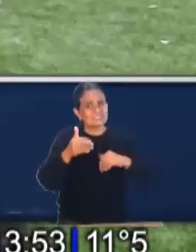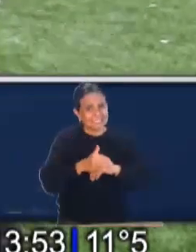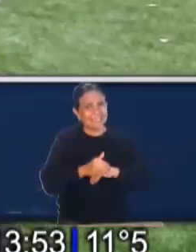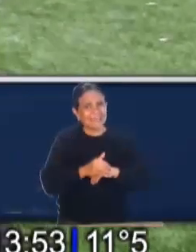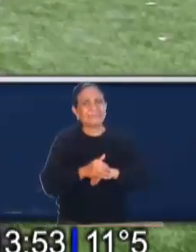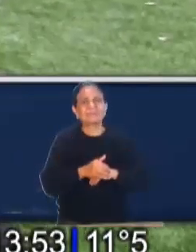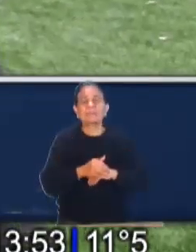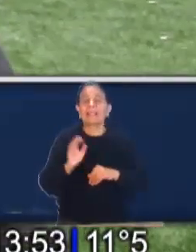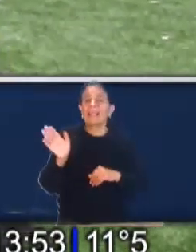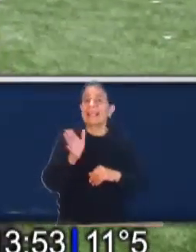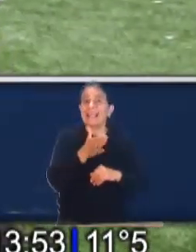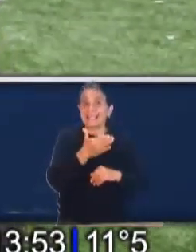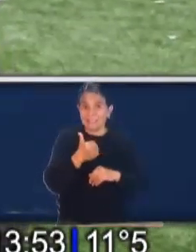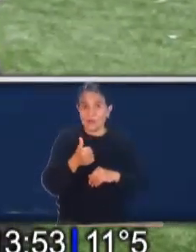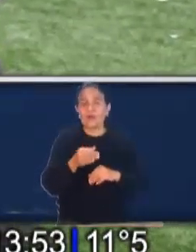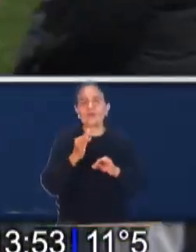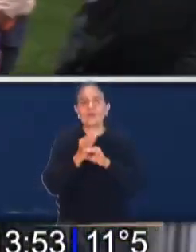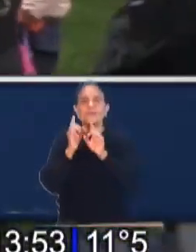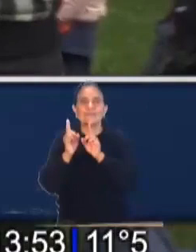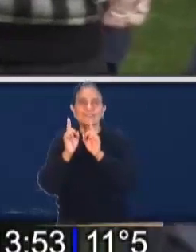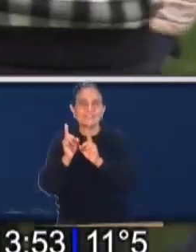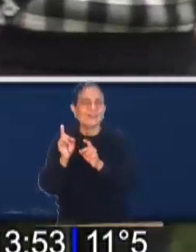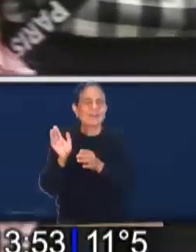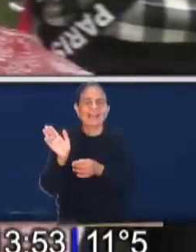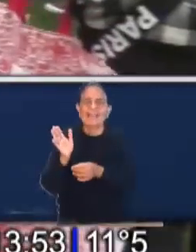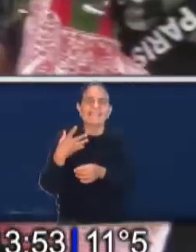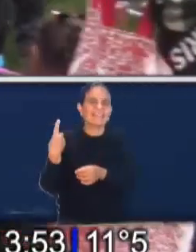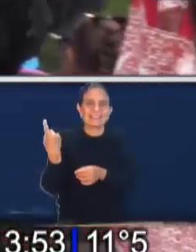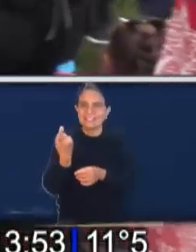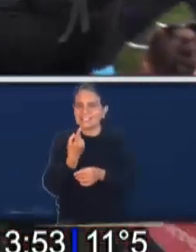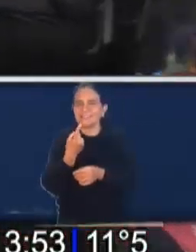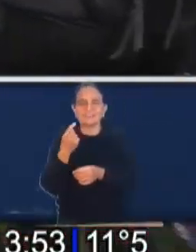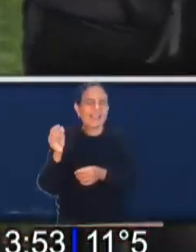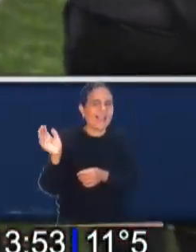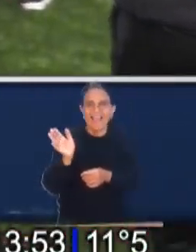agradecerle a todas las señas, a todos los profes, a los directivos de las escuelas